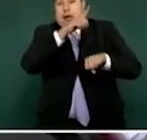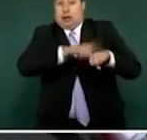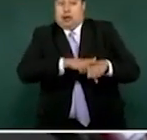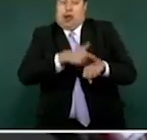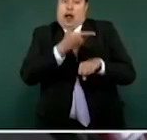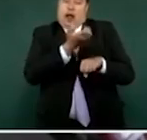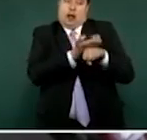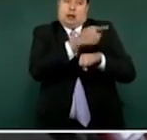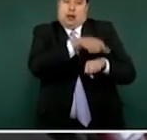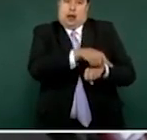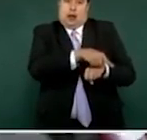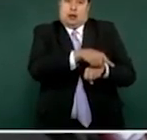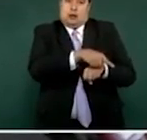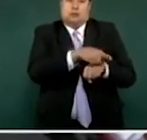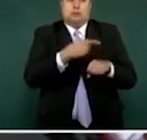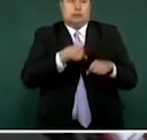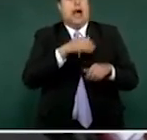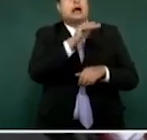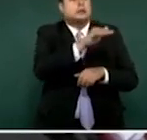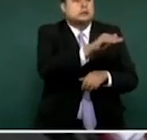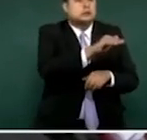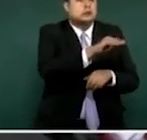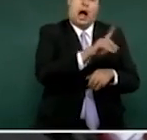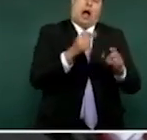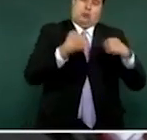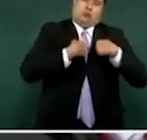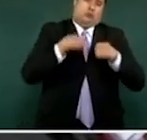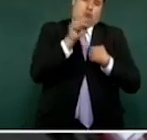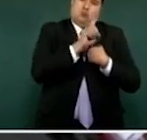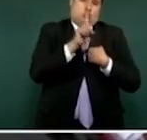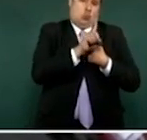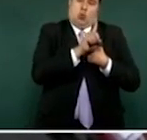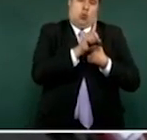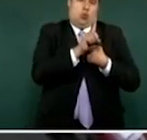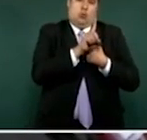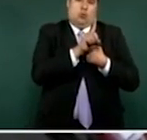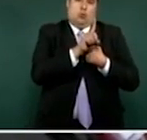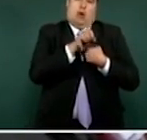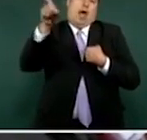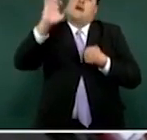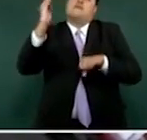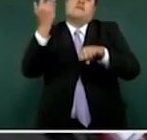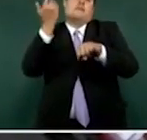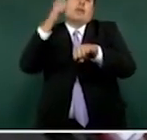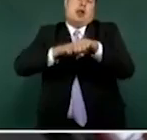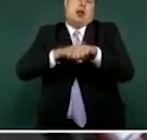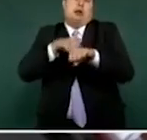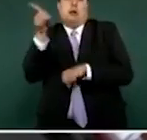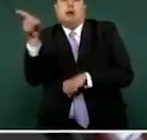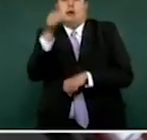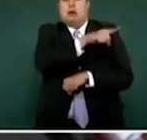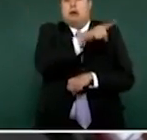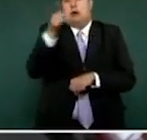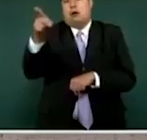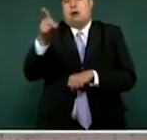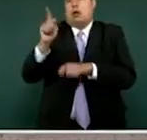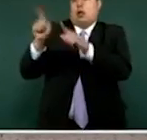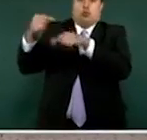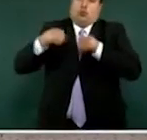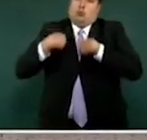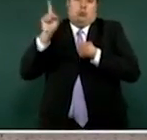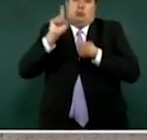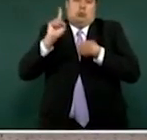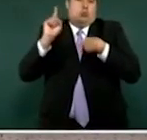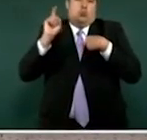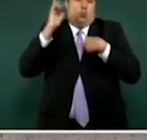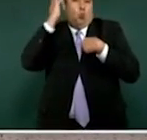uno de los estados dicen, es un asunto que compete a nivel federal y entre todos se echan la bolita también, no